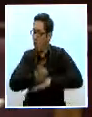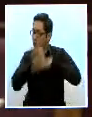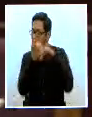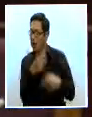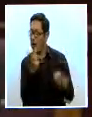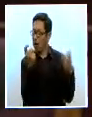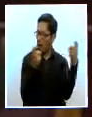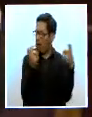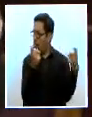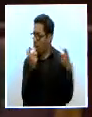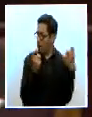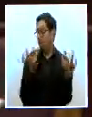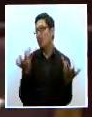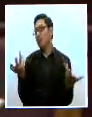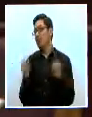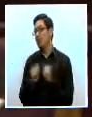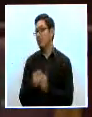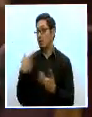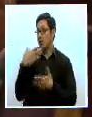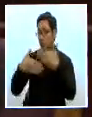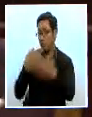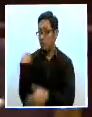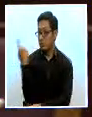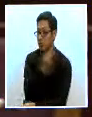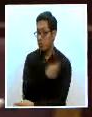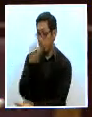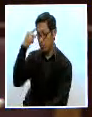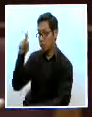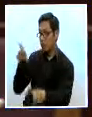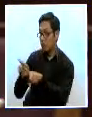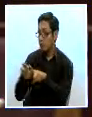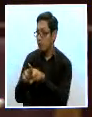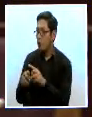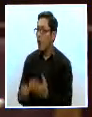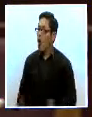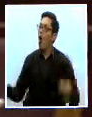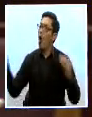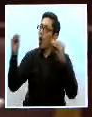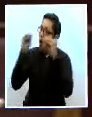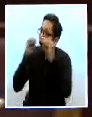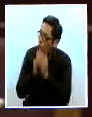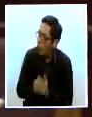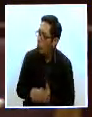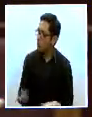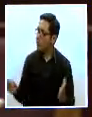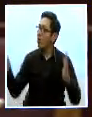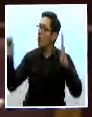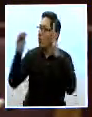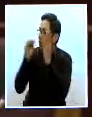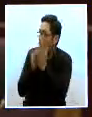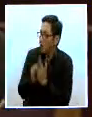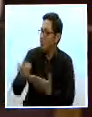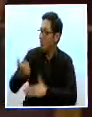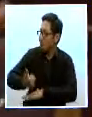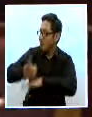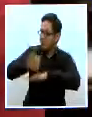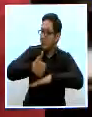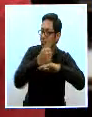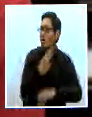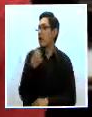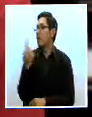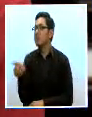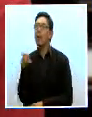una vez que todos llegamos al acuerdo nuevamente salen los señores concejales a argumentar diciendo que es un espiral